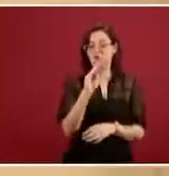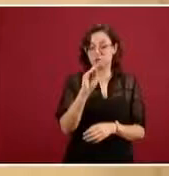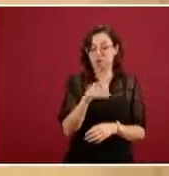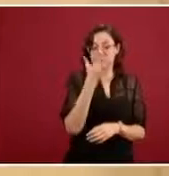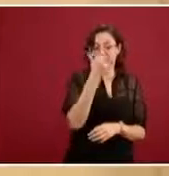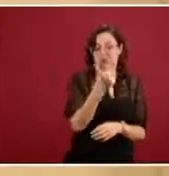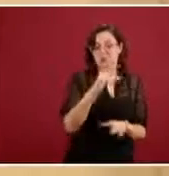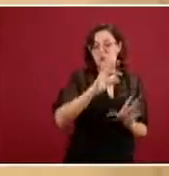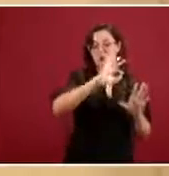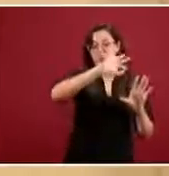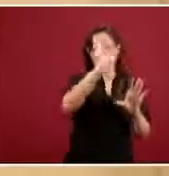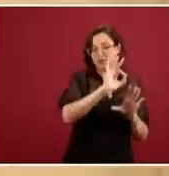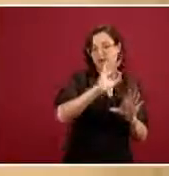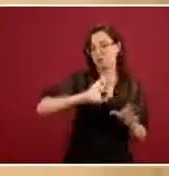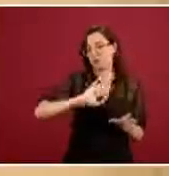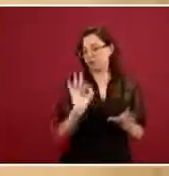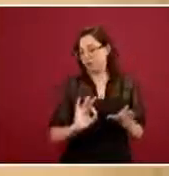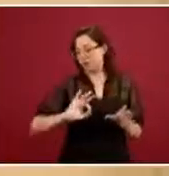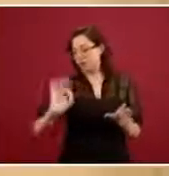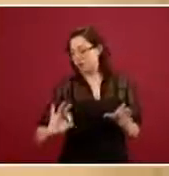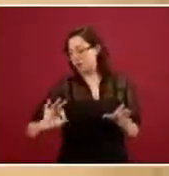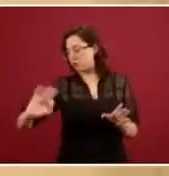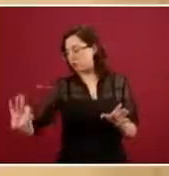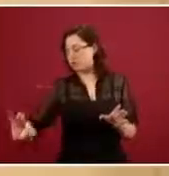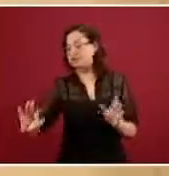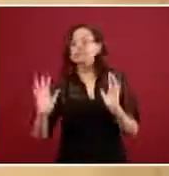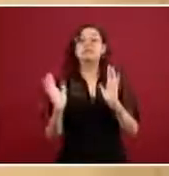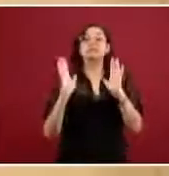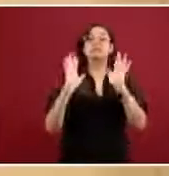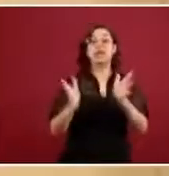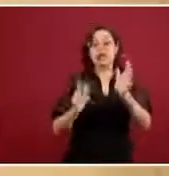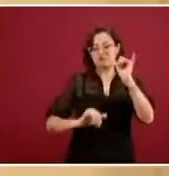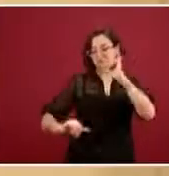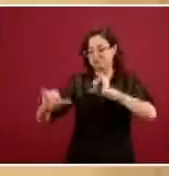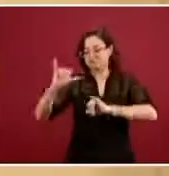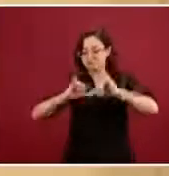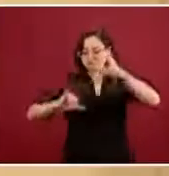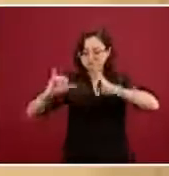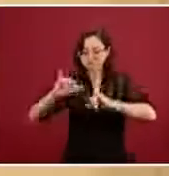6.297 casos que ya están confirmados por laboratorio para